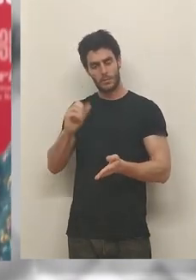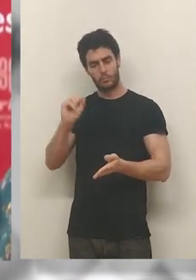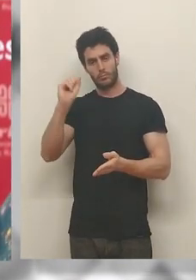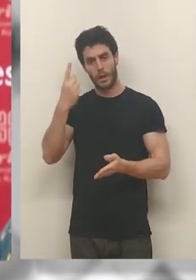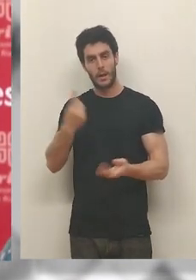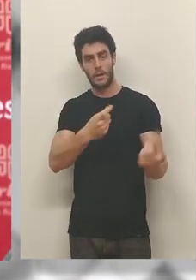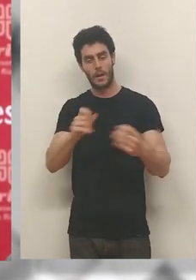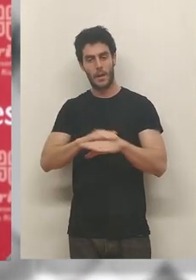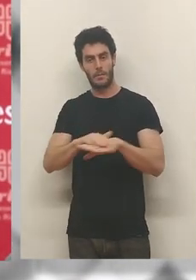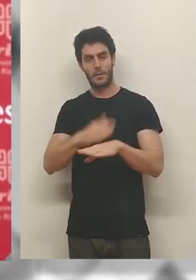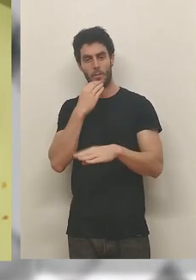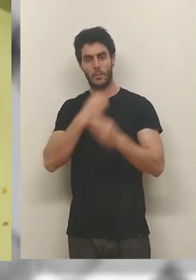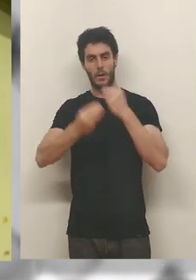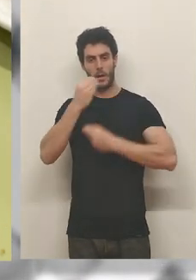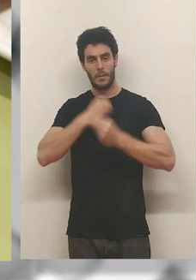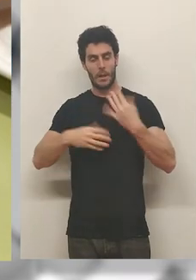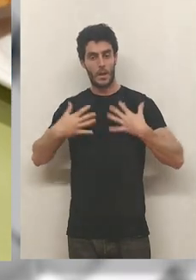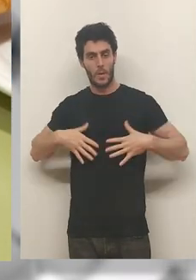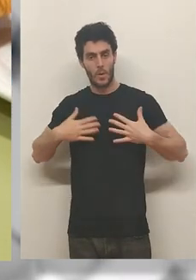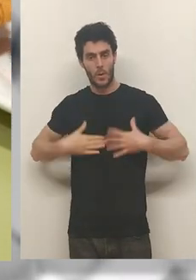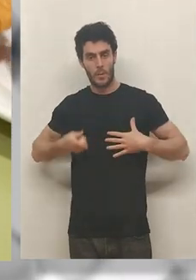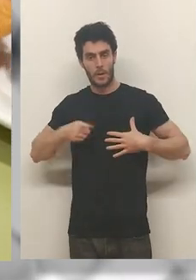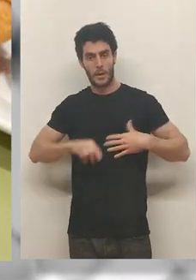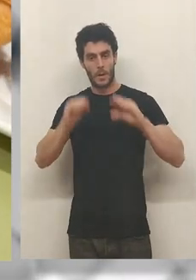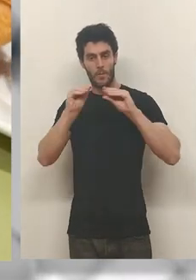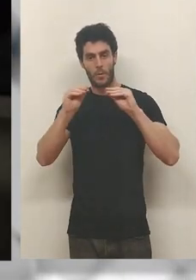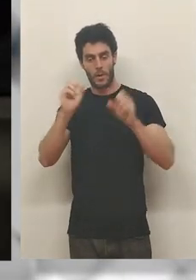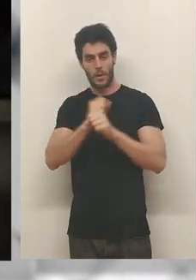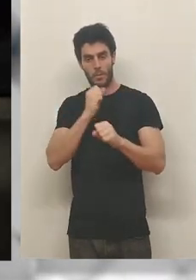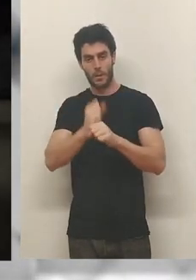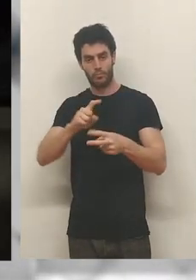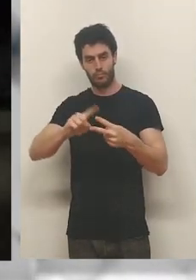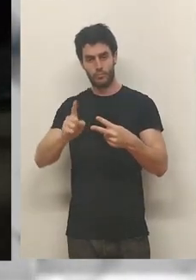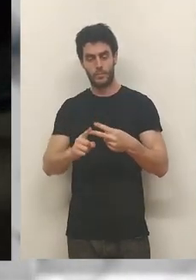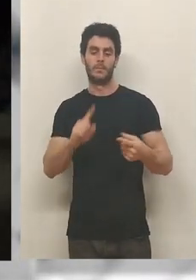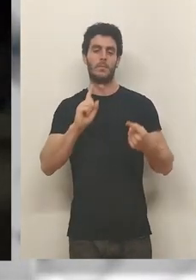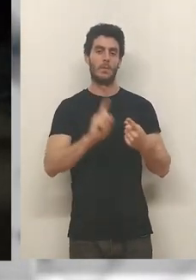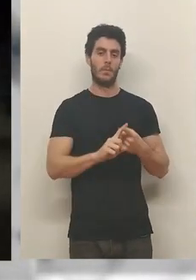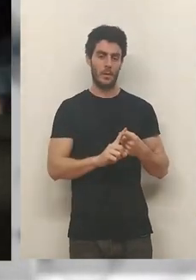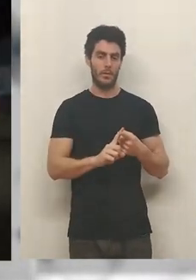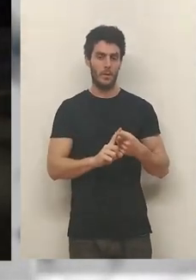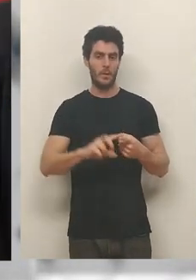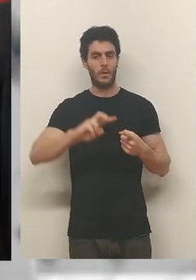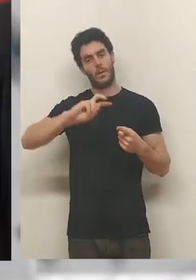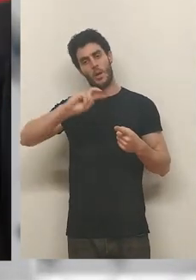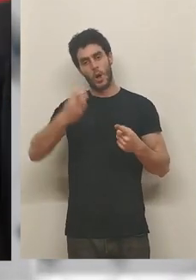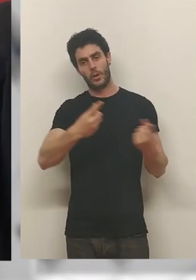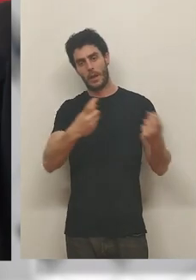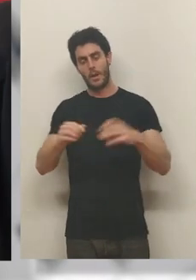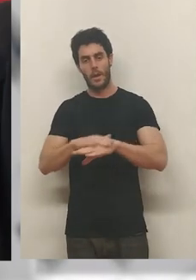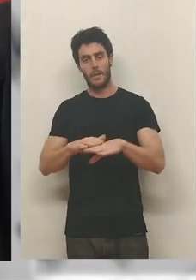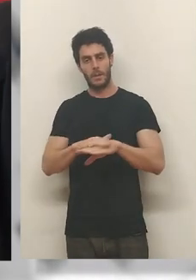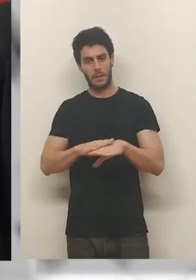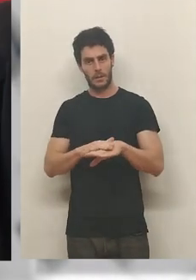ayudas el año pasado. Necesidades básicas como alimentación o ropa y formación y empleo. Uno es en